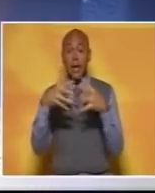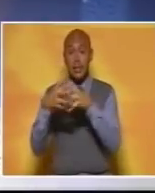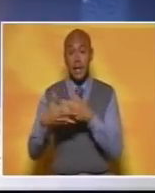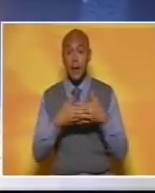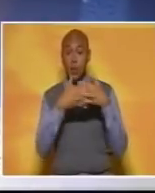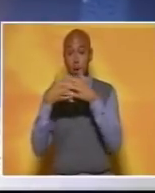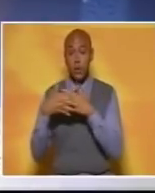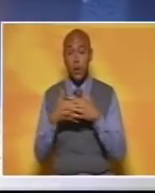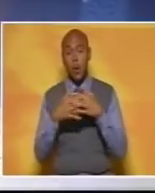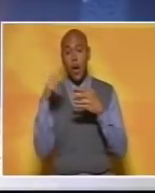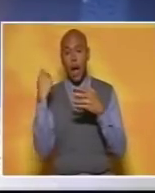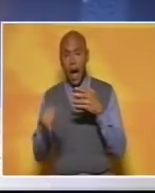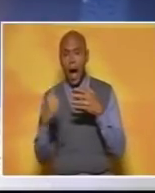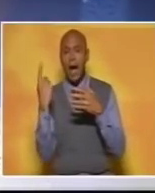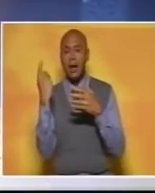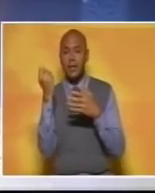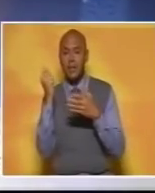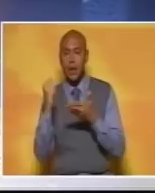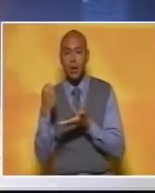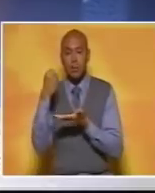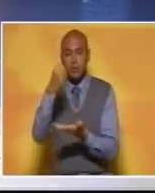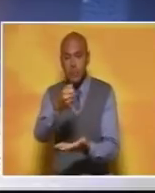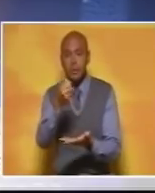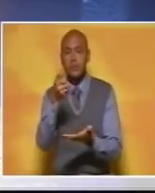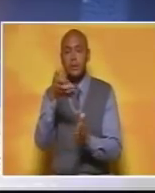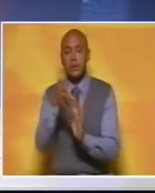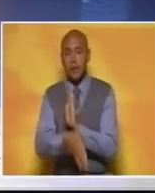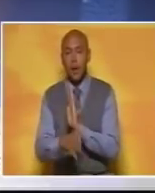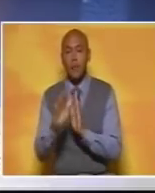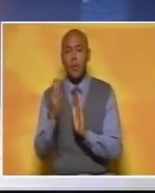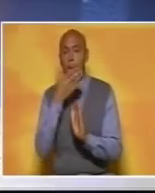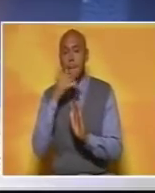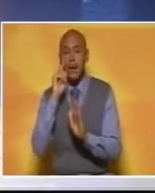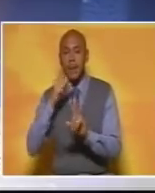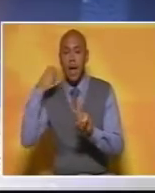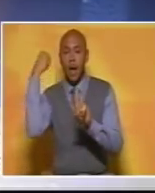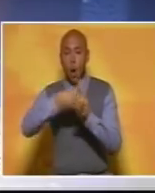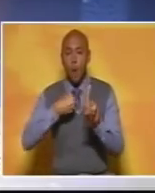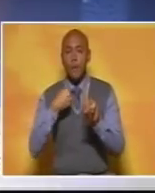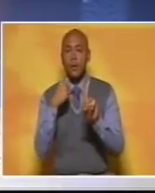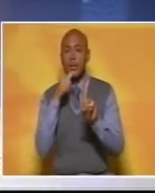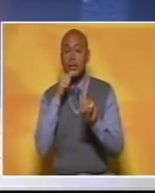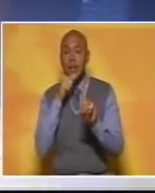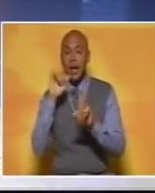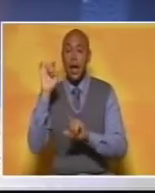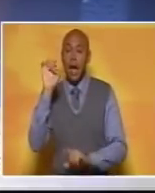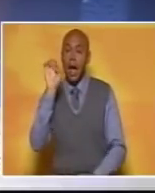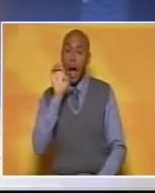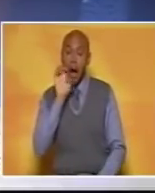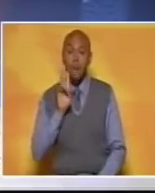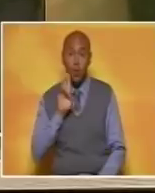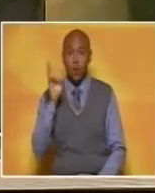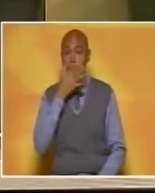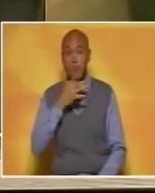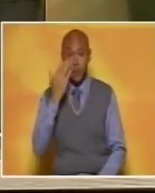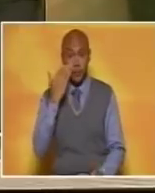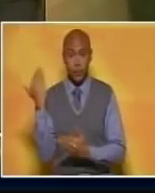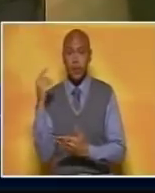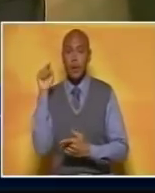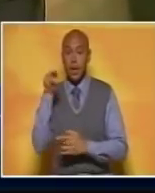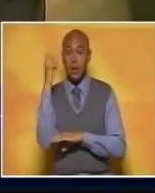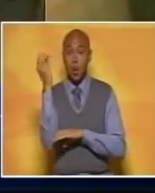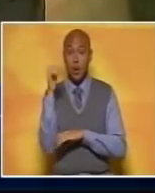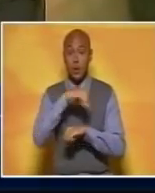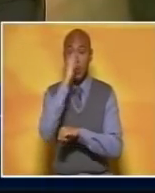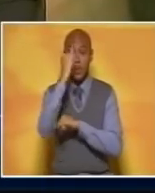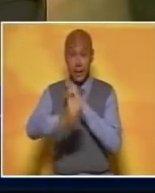Unidos intervino con recursos económicos en lo que calificó como un golpe de Estado consumado contra Evo Morales. Durante el Congreso